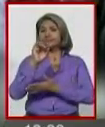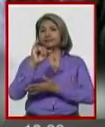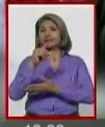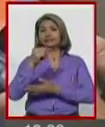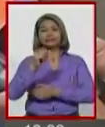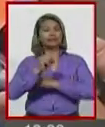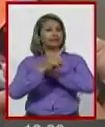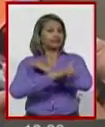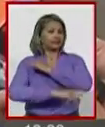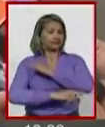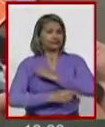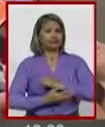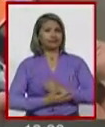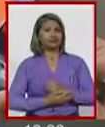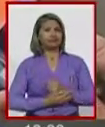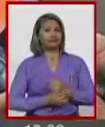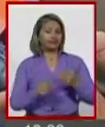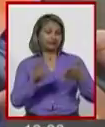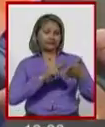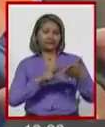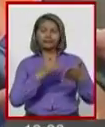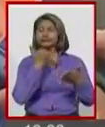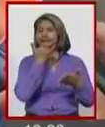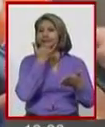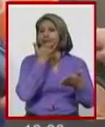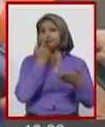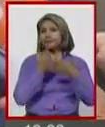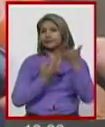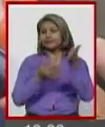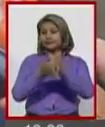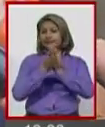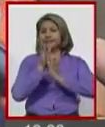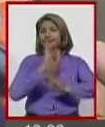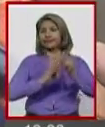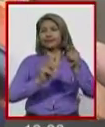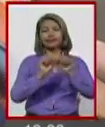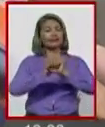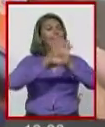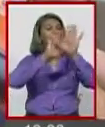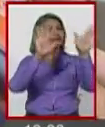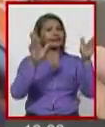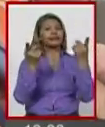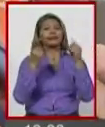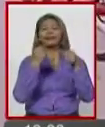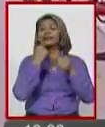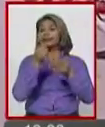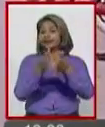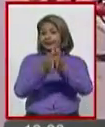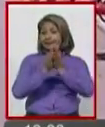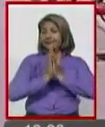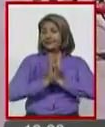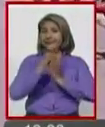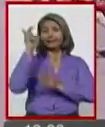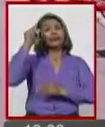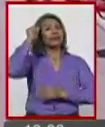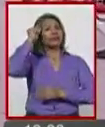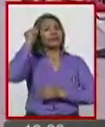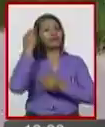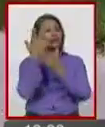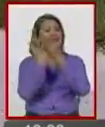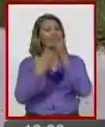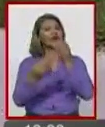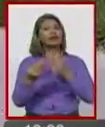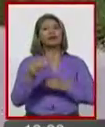Código Penal. Creo que ellos están lecturando erróneamente lo que ha pedido el pueblo. El pueblo es claro cuando le está solicitando al gobierno